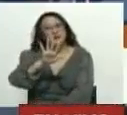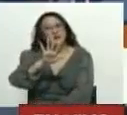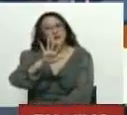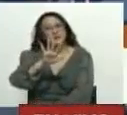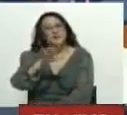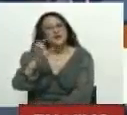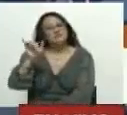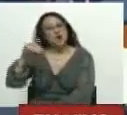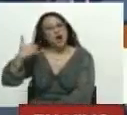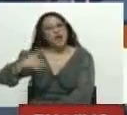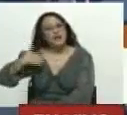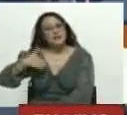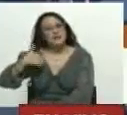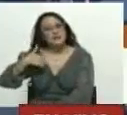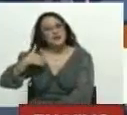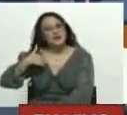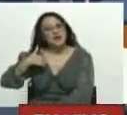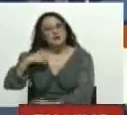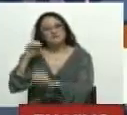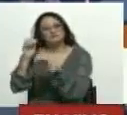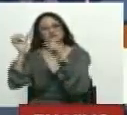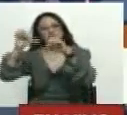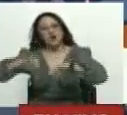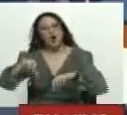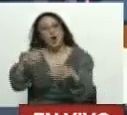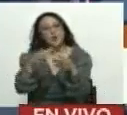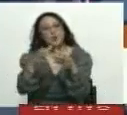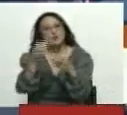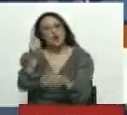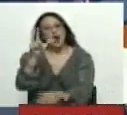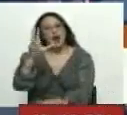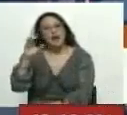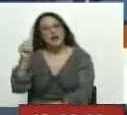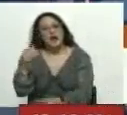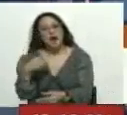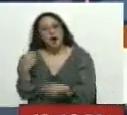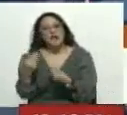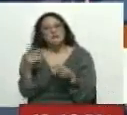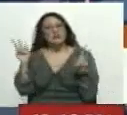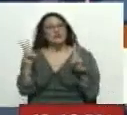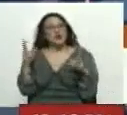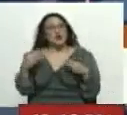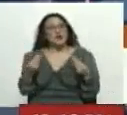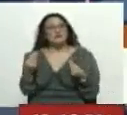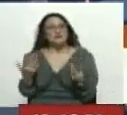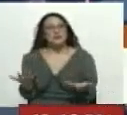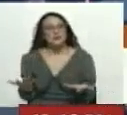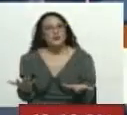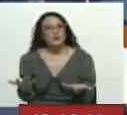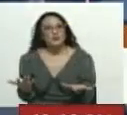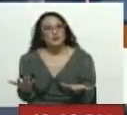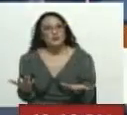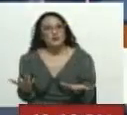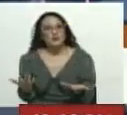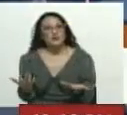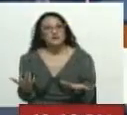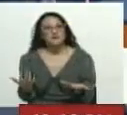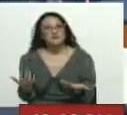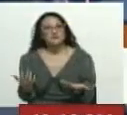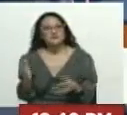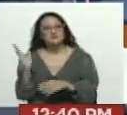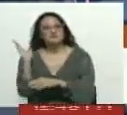en Argentina tumbamos el arca y ahora nos quedamos que hacemos con la victoria que hicimos